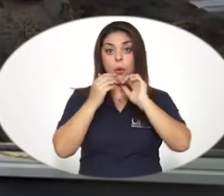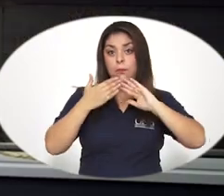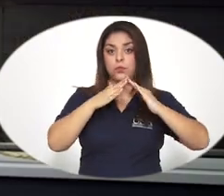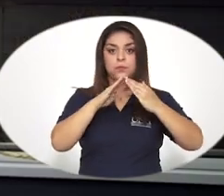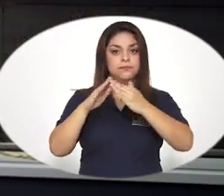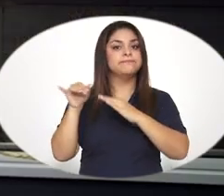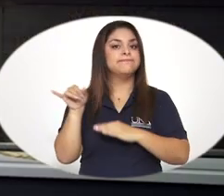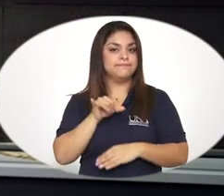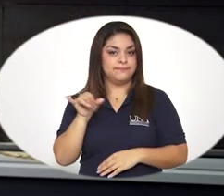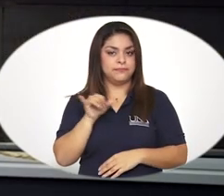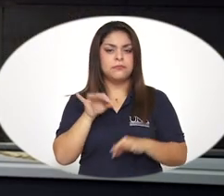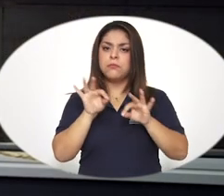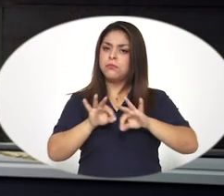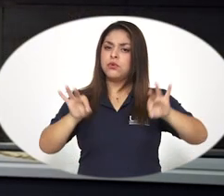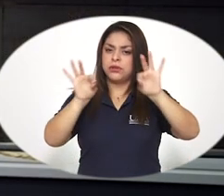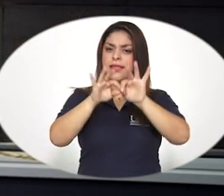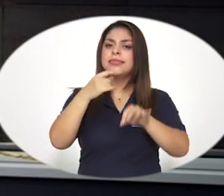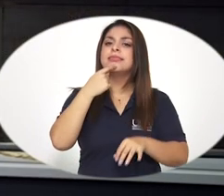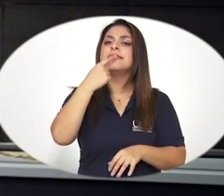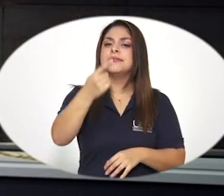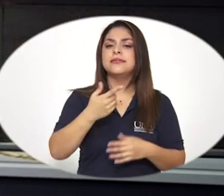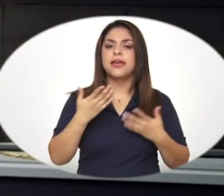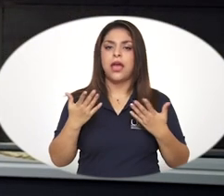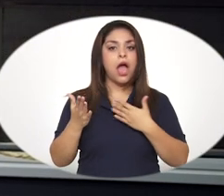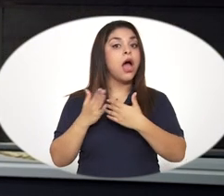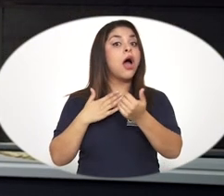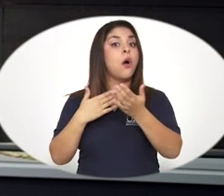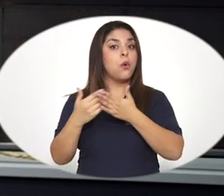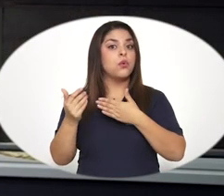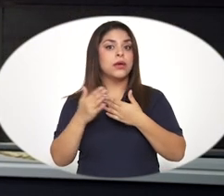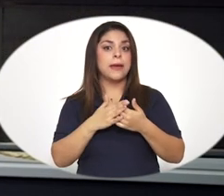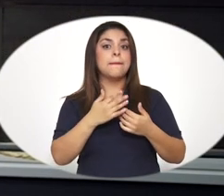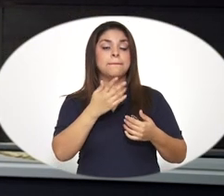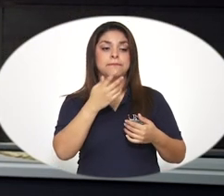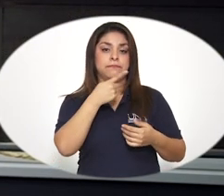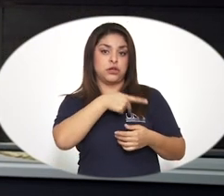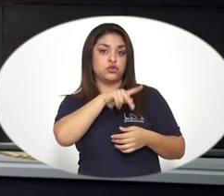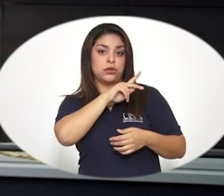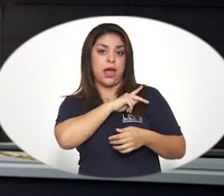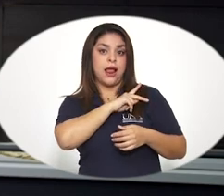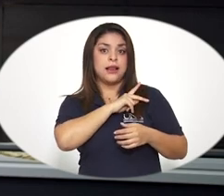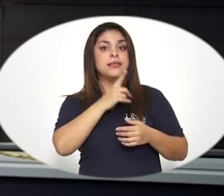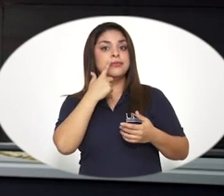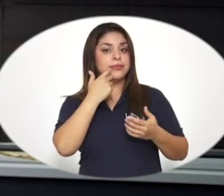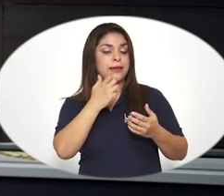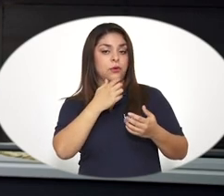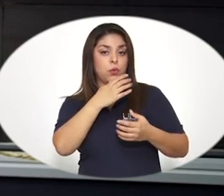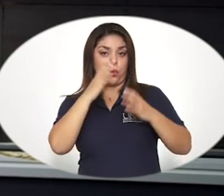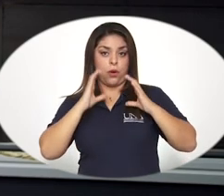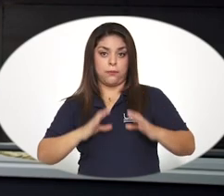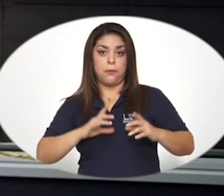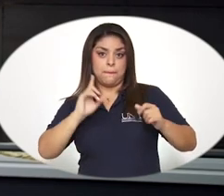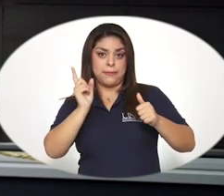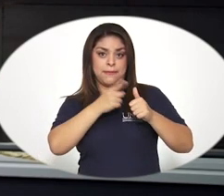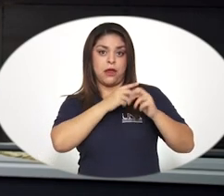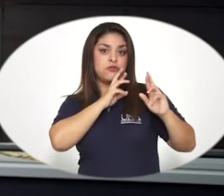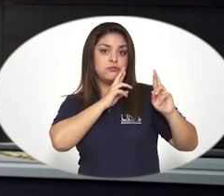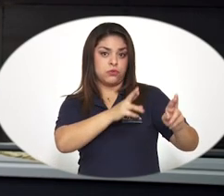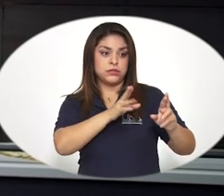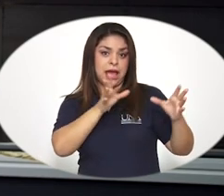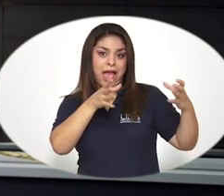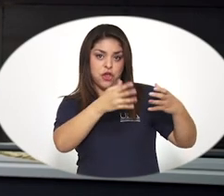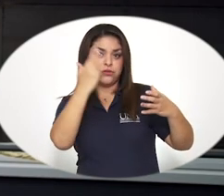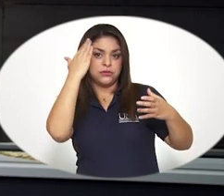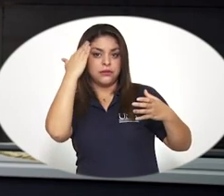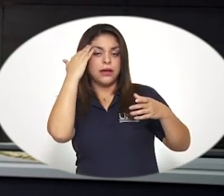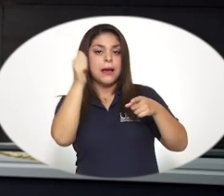importante con las comunidades también. Es importante decir que aunque personal de cuerpos de primera respuesta pueden tener alguna